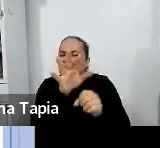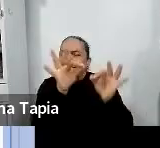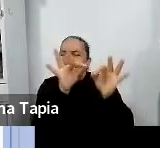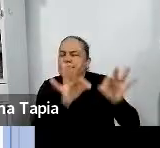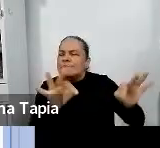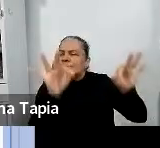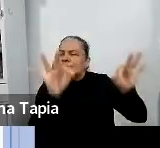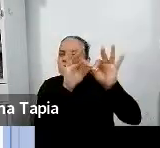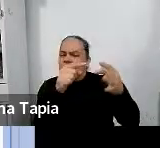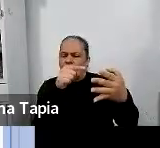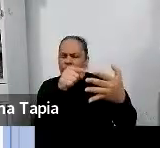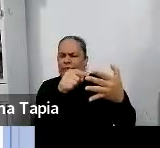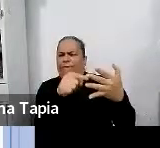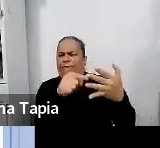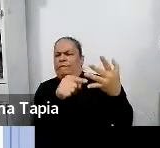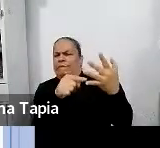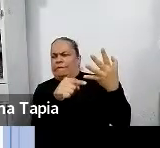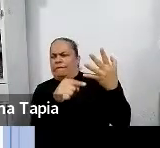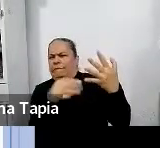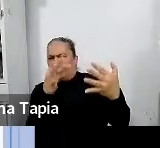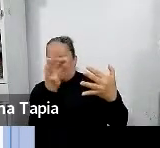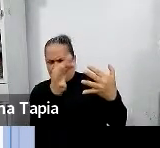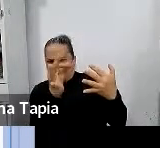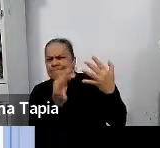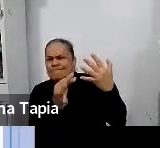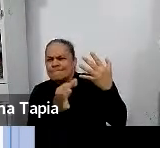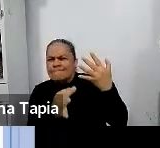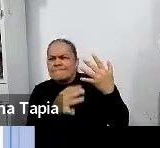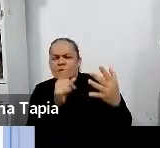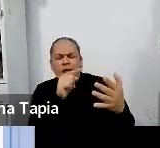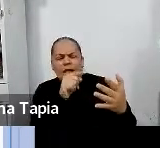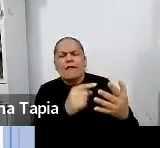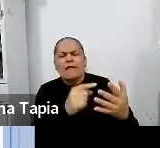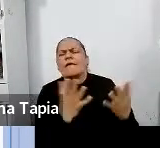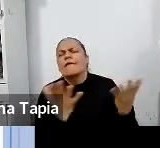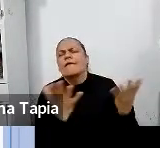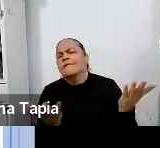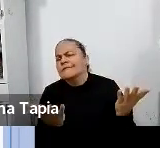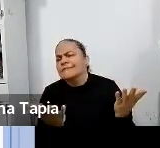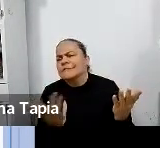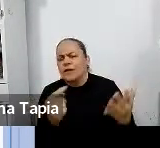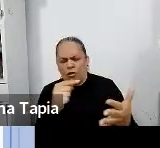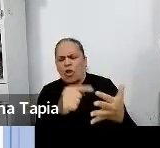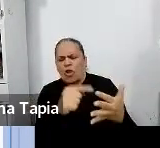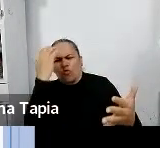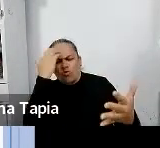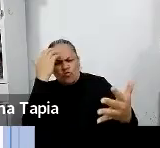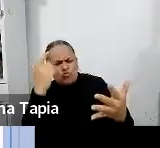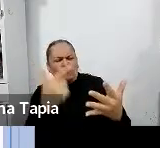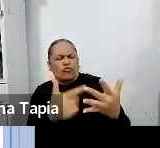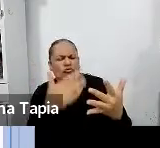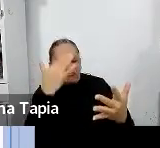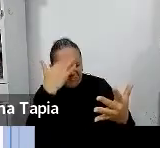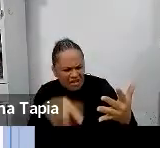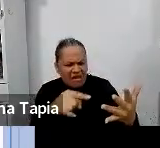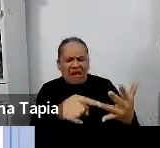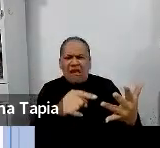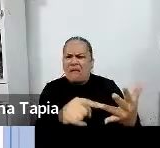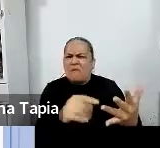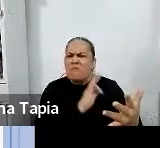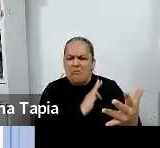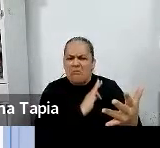permite de algún modo verificar qué tanto estoy centrado en la persona, qué tan buena